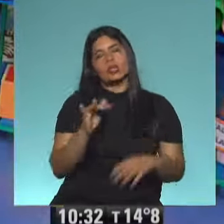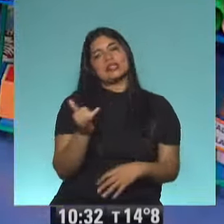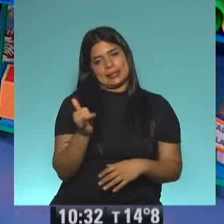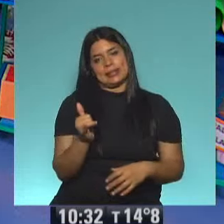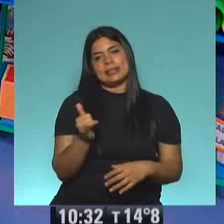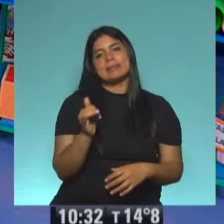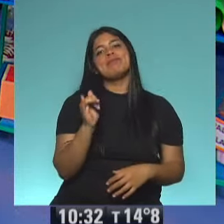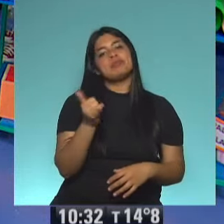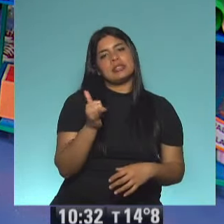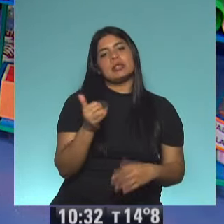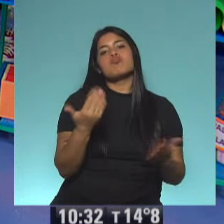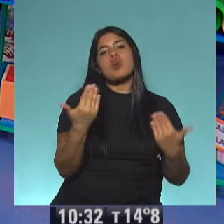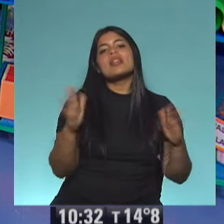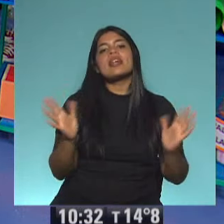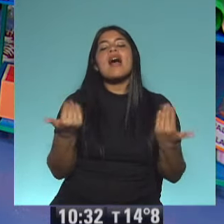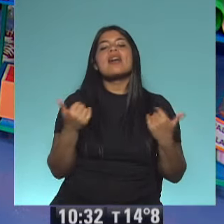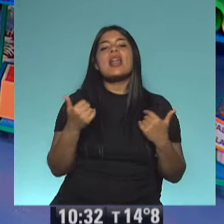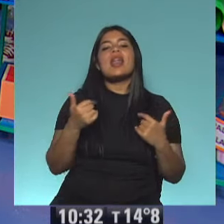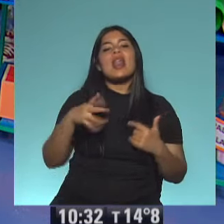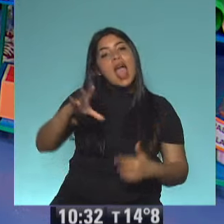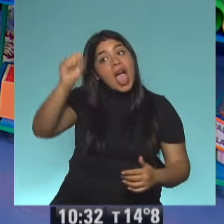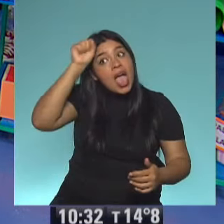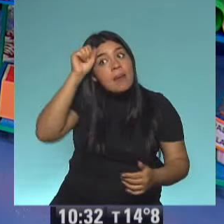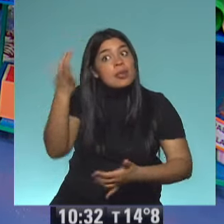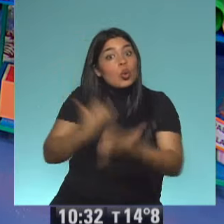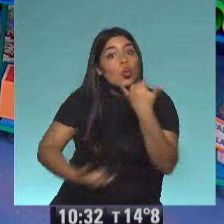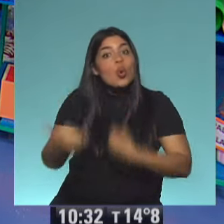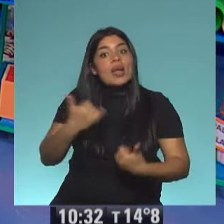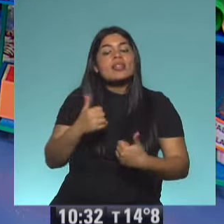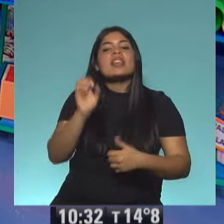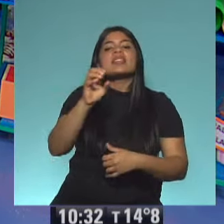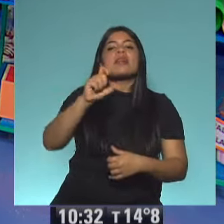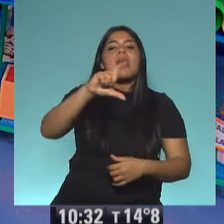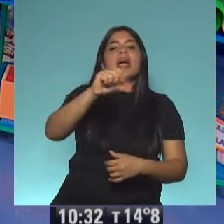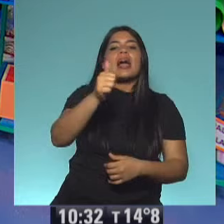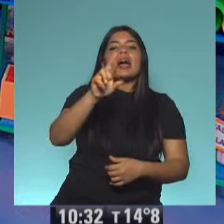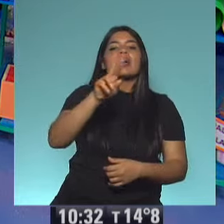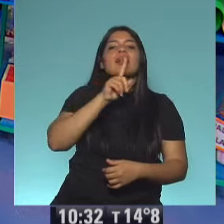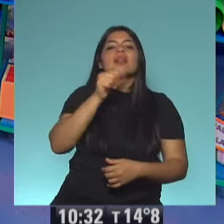existe. A lo mejor Emi nos puede contar de qué se trata la técnica de la cartapesca. ¡Ah, qué bien! ¿No?